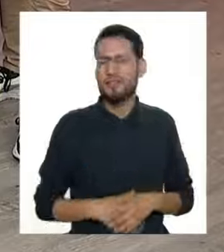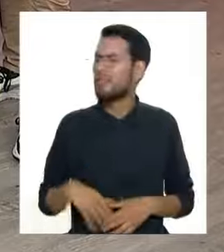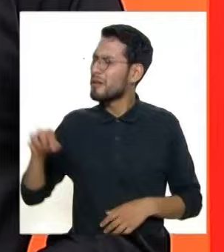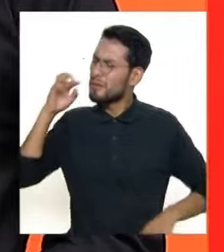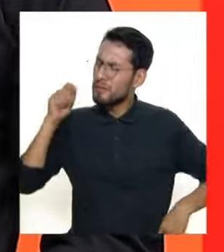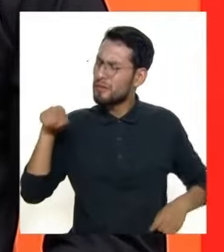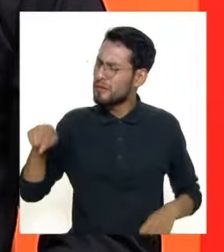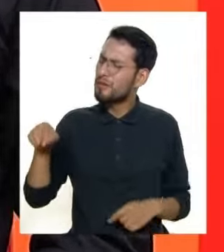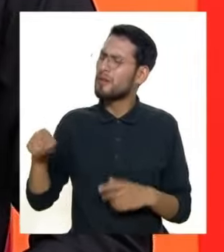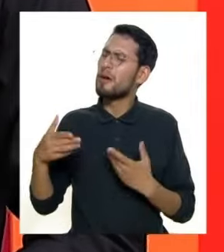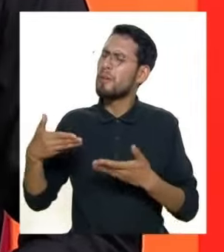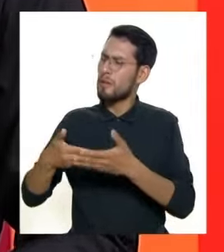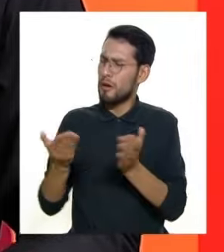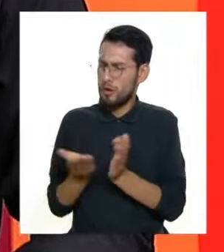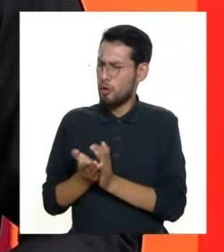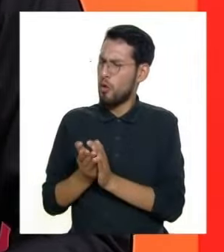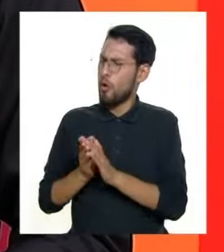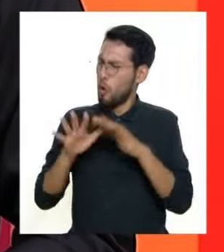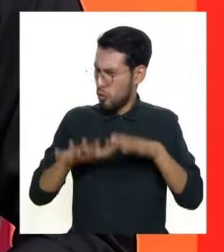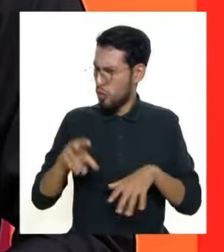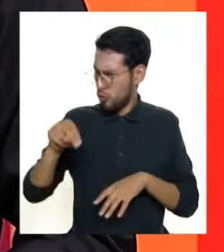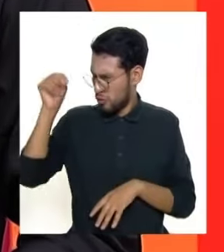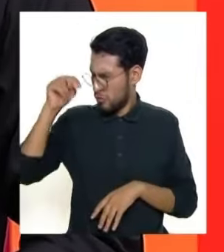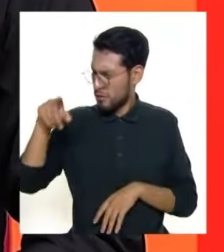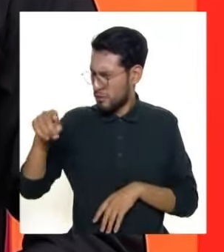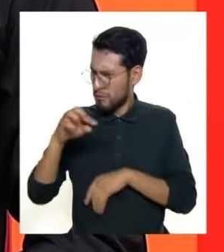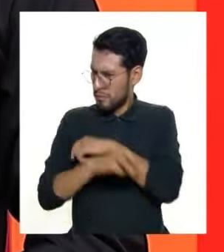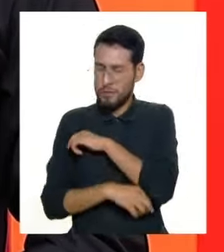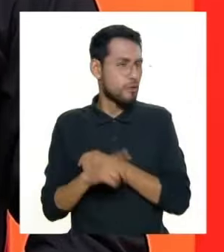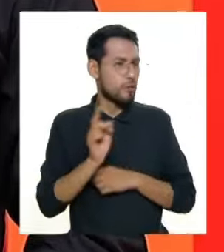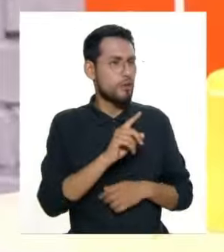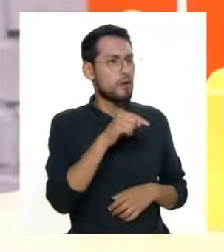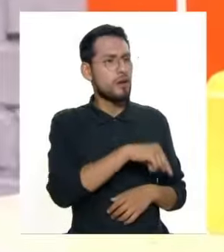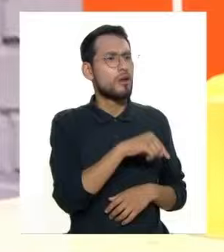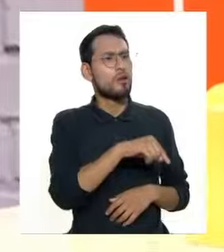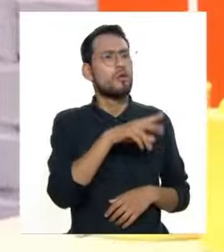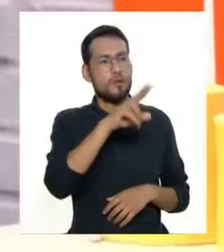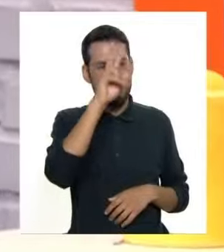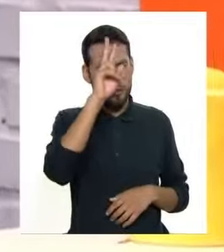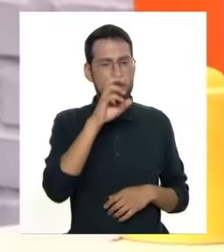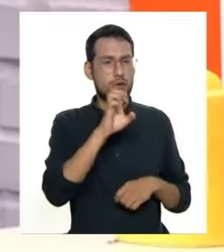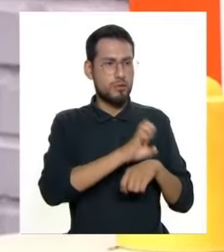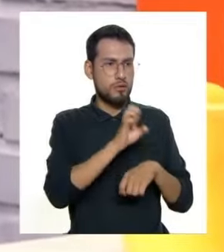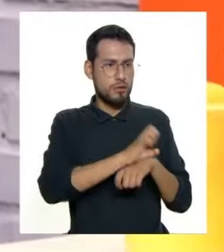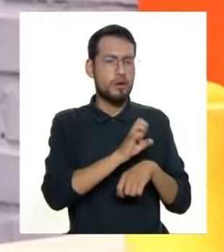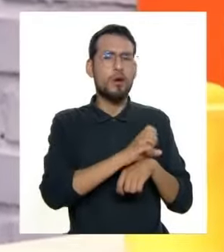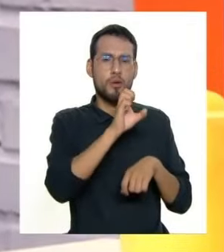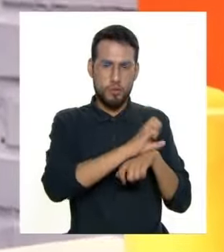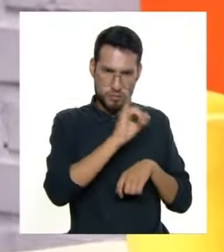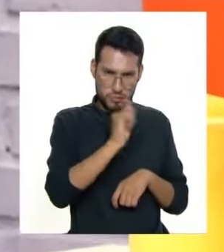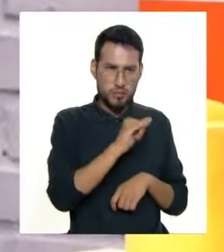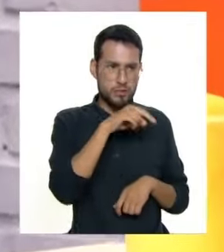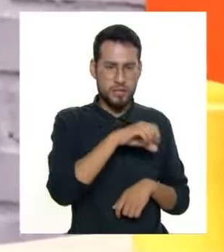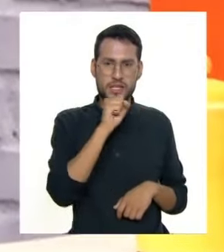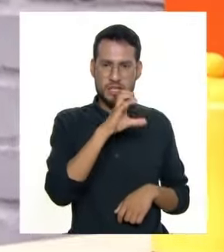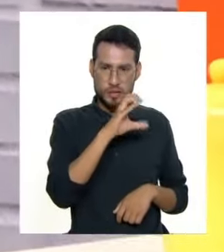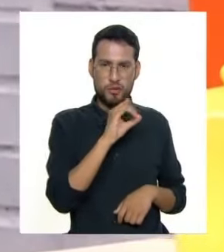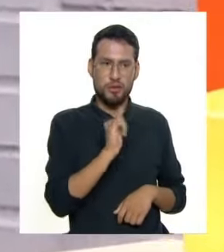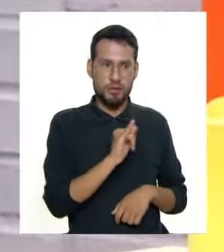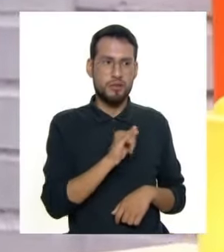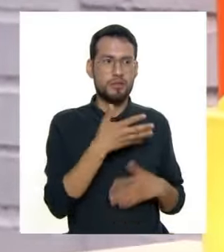Pisu, ¿este es un plato originario del norte de nuestro país? No, es de Perú y Ecuador. En Ecuador también hay mucho seco, ¿no?